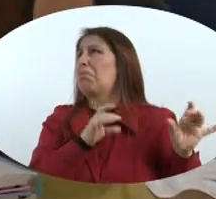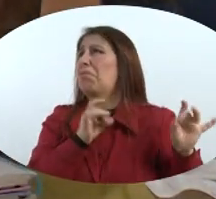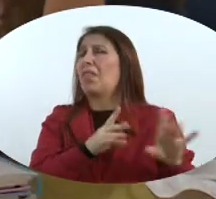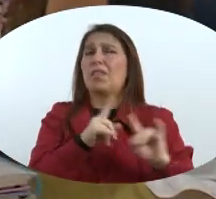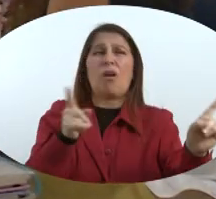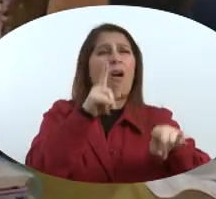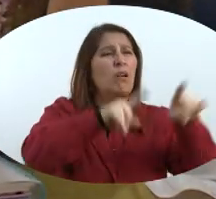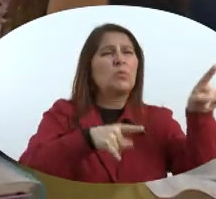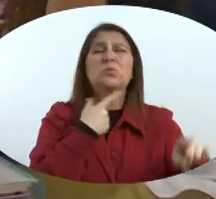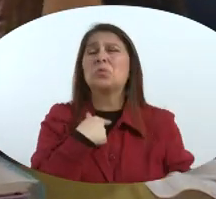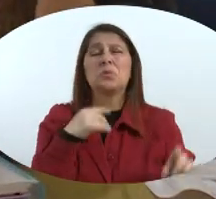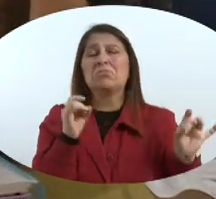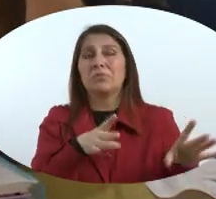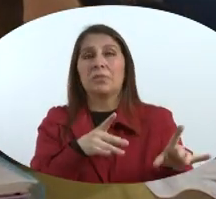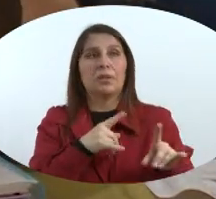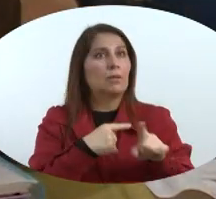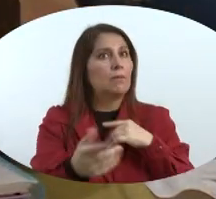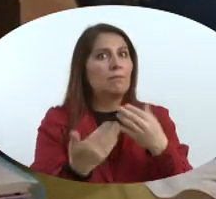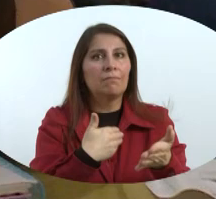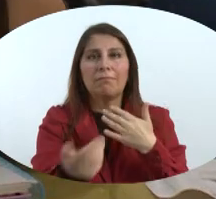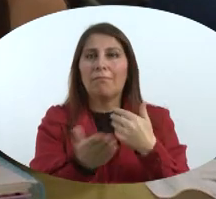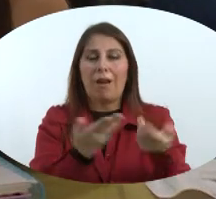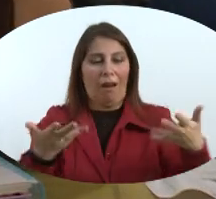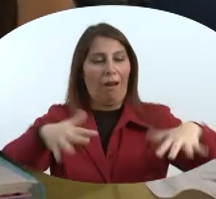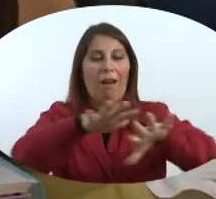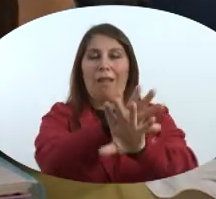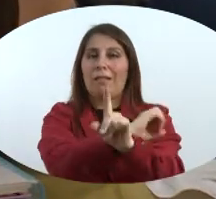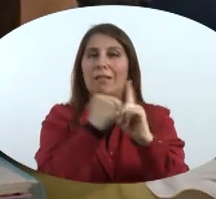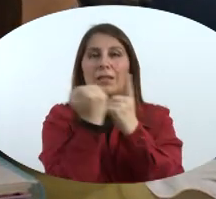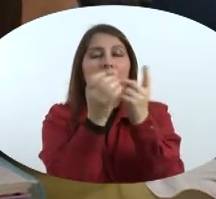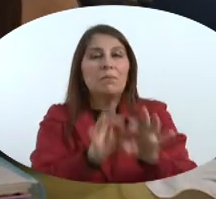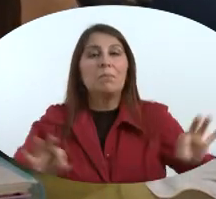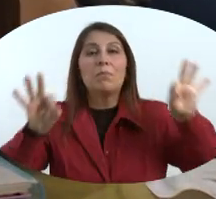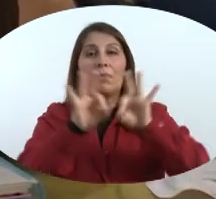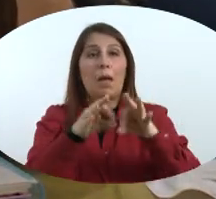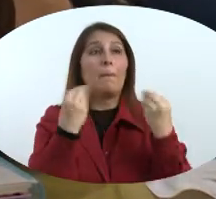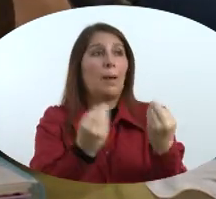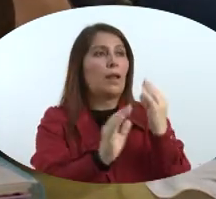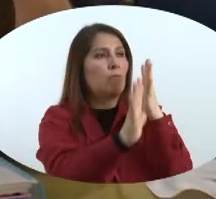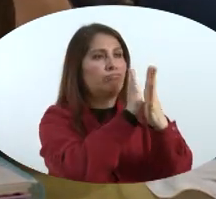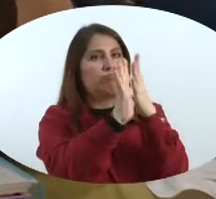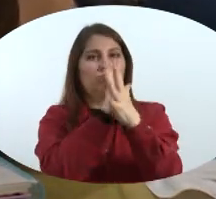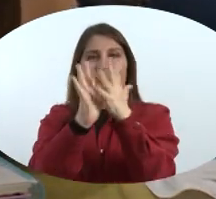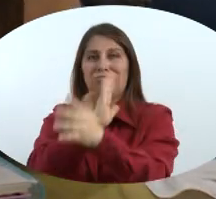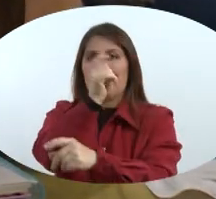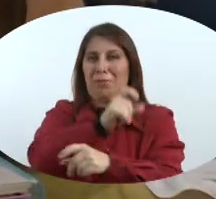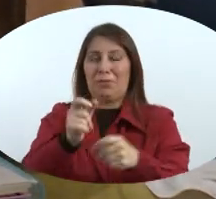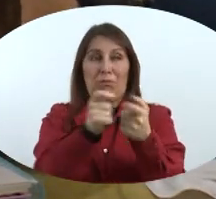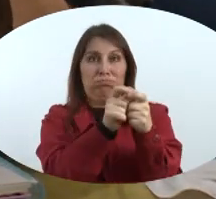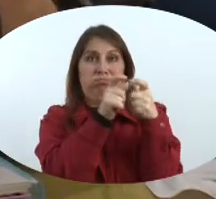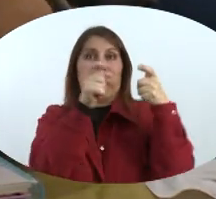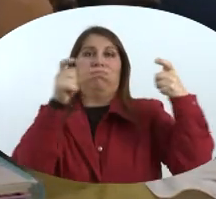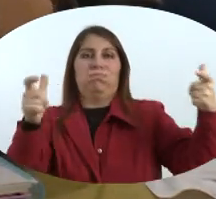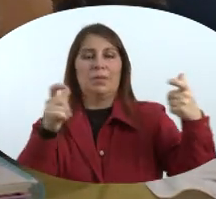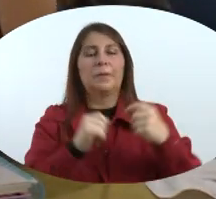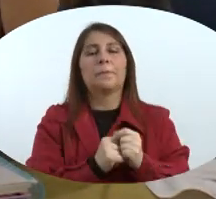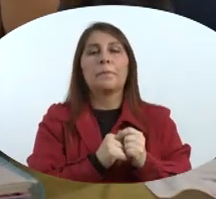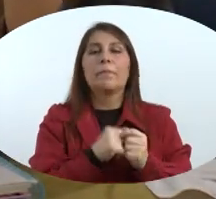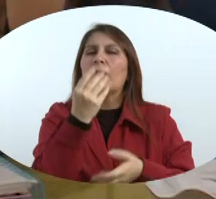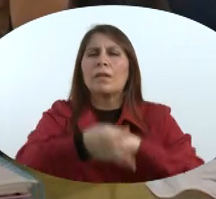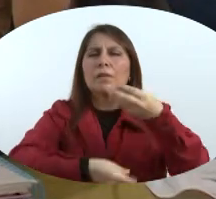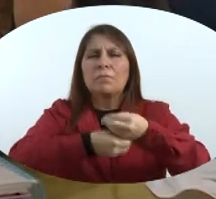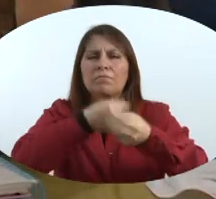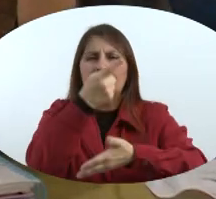bueno y tal vez a muchos no nos guste pero es la es la forma también como la mayoría de las personas se informan entonces a través de las redes sociales